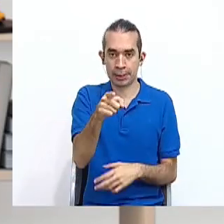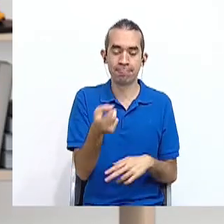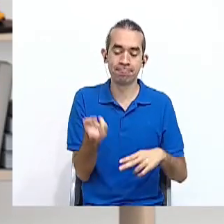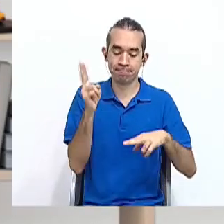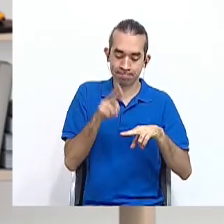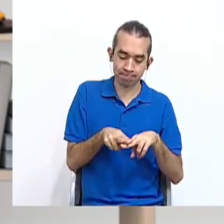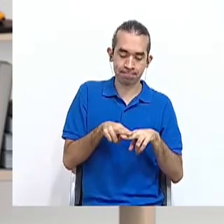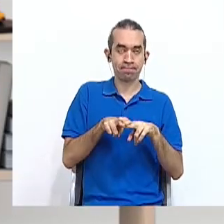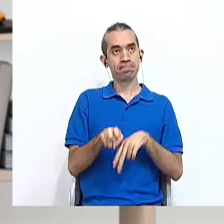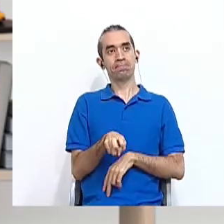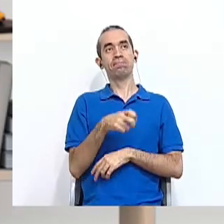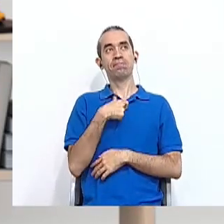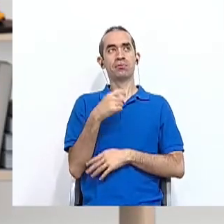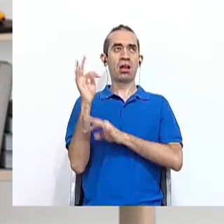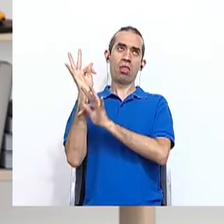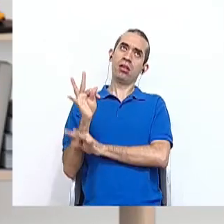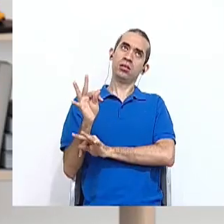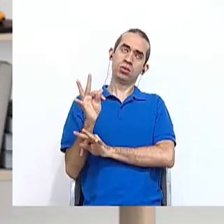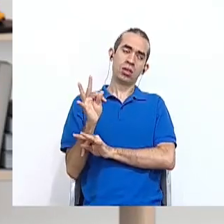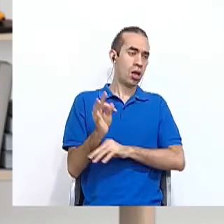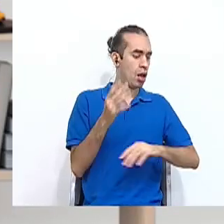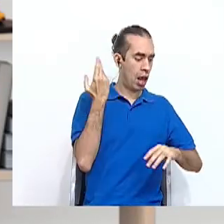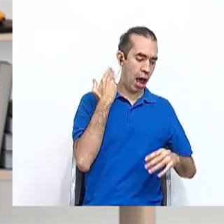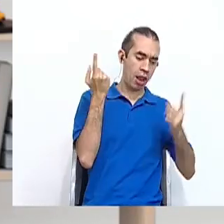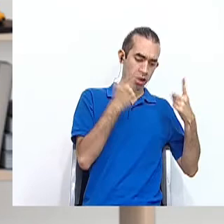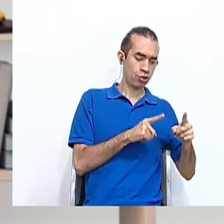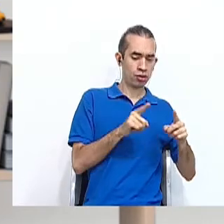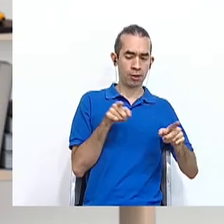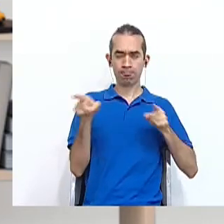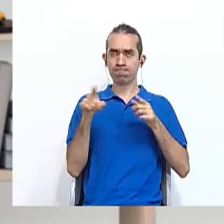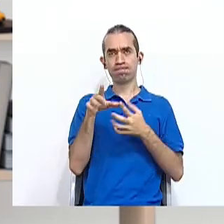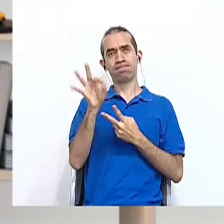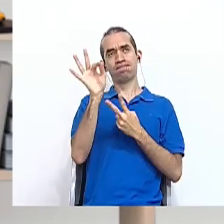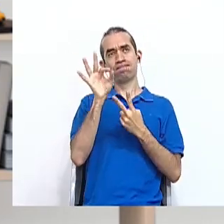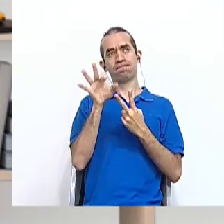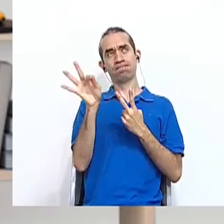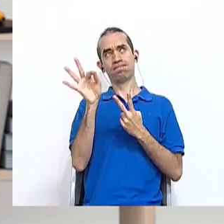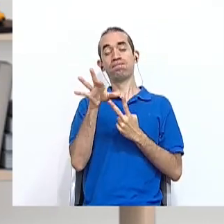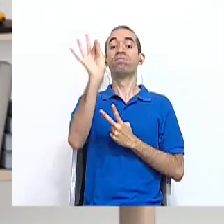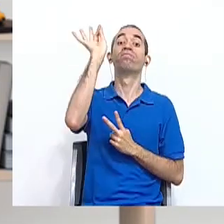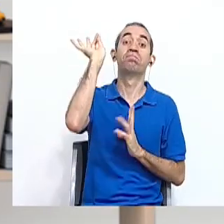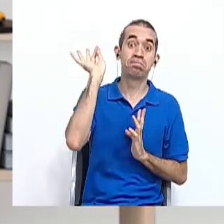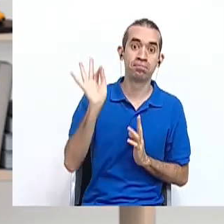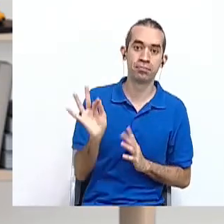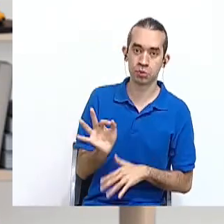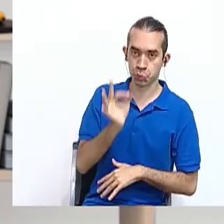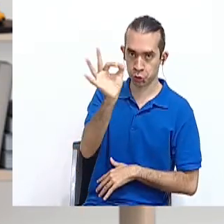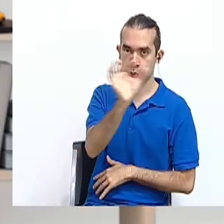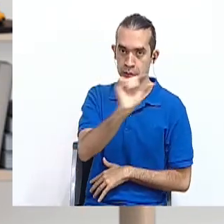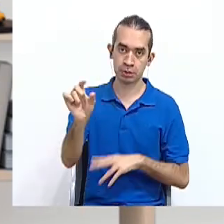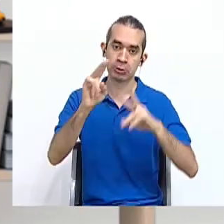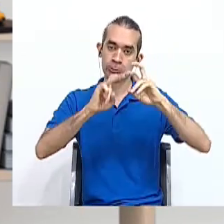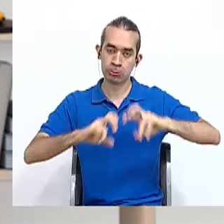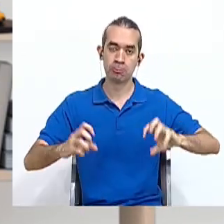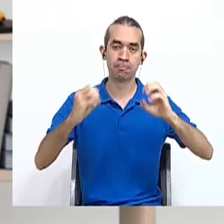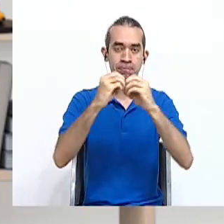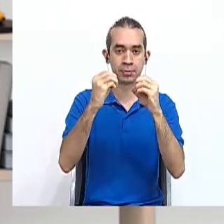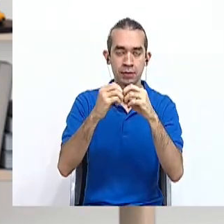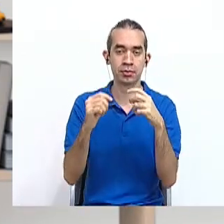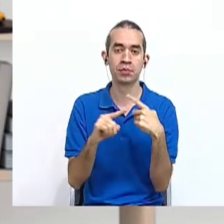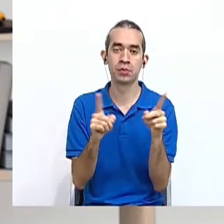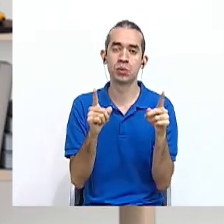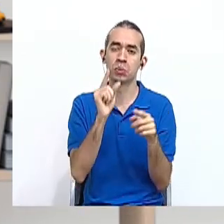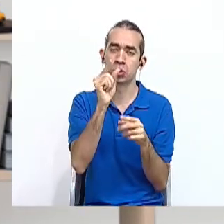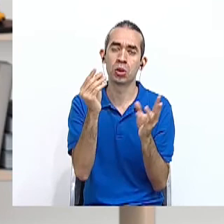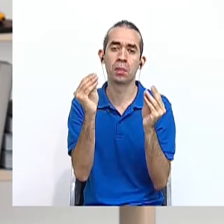decidir si lo hacemos tradicional o anécdota. La próxima semana vamos a seguir viendo este tema, pero ya vamos a ir un poquito